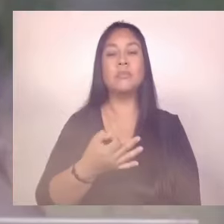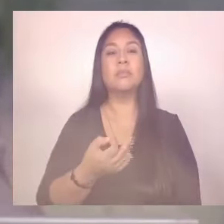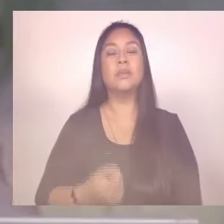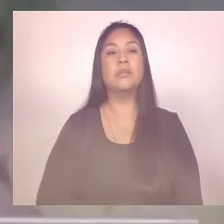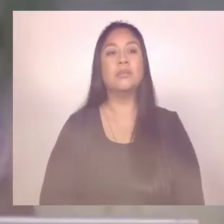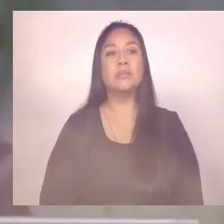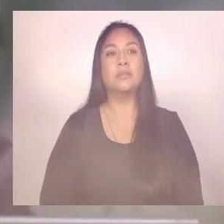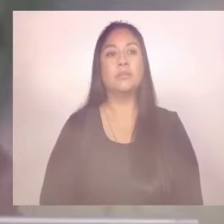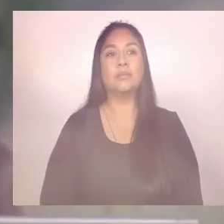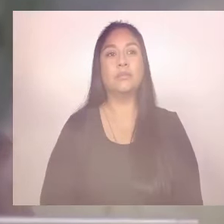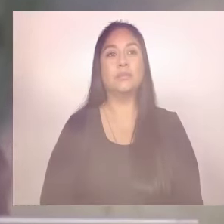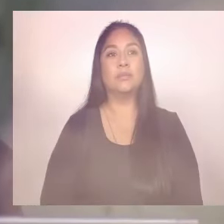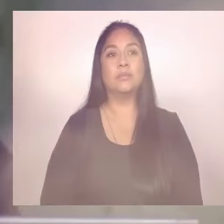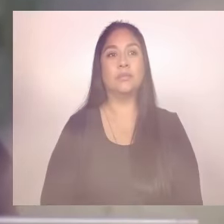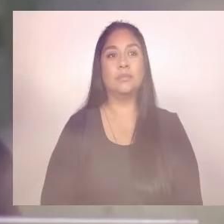excelentísima